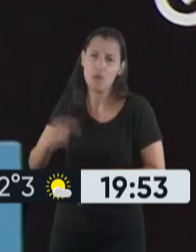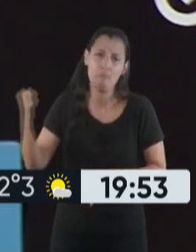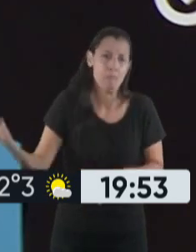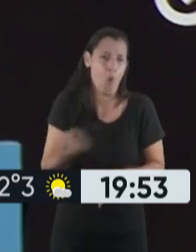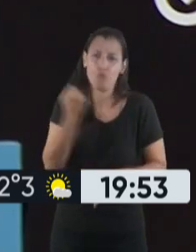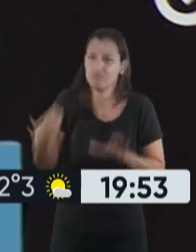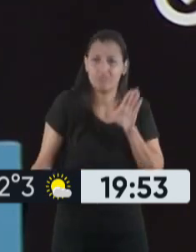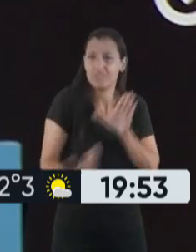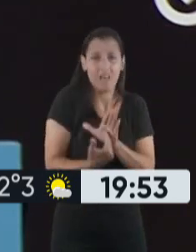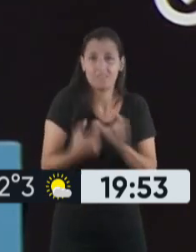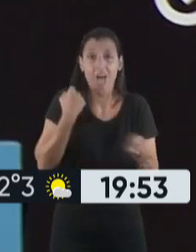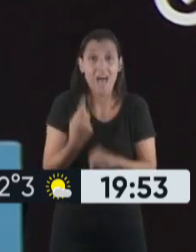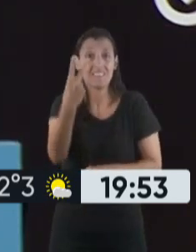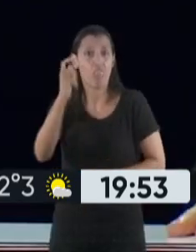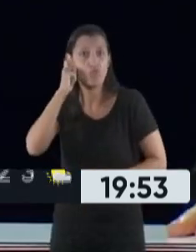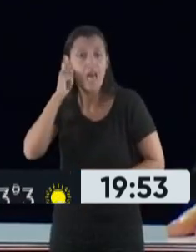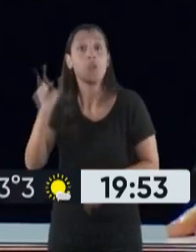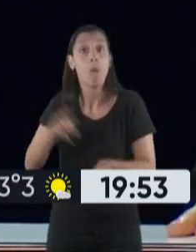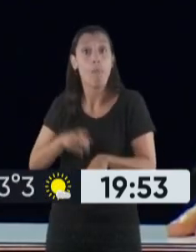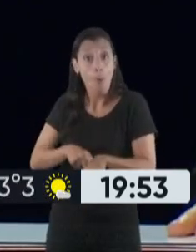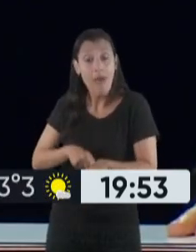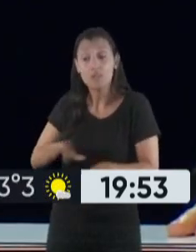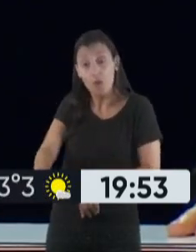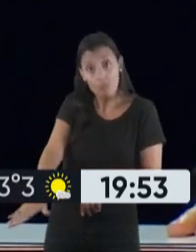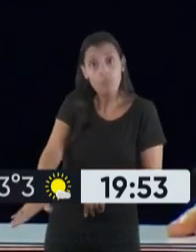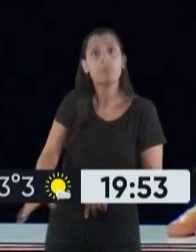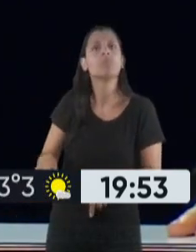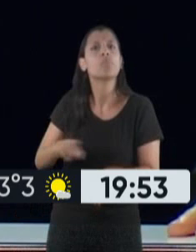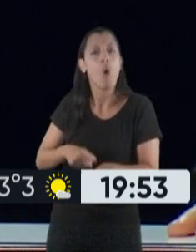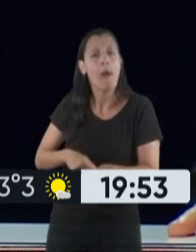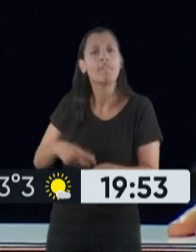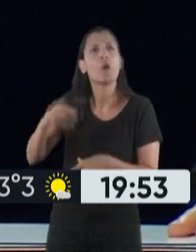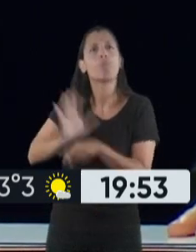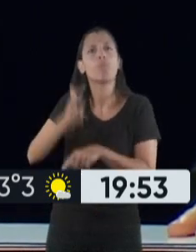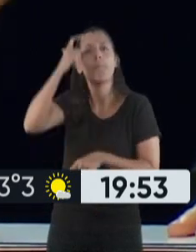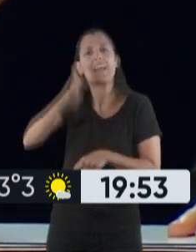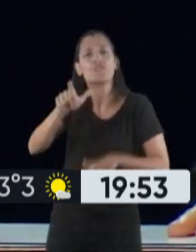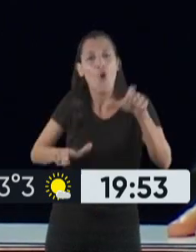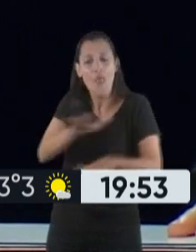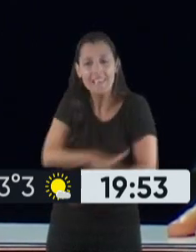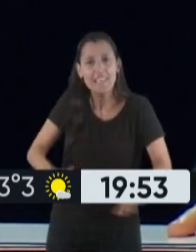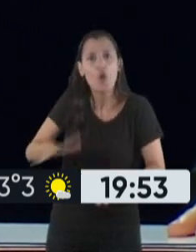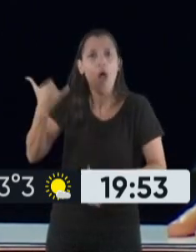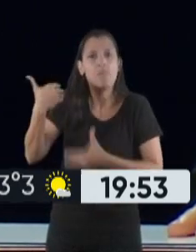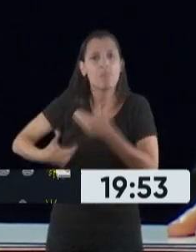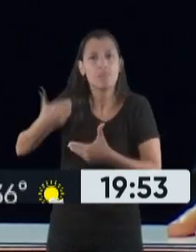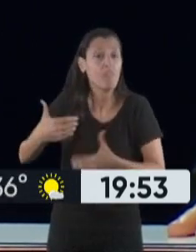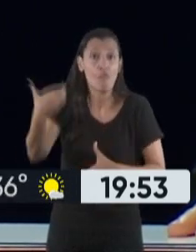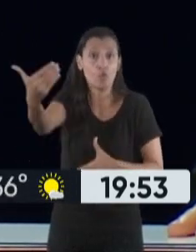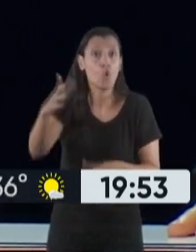singular importancia, porque en ese momento es donde el desarrollo del ser humano lo va a determinar en el